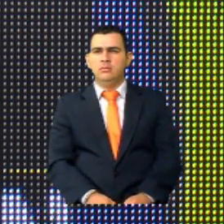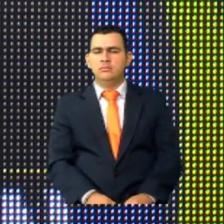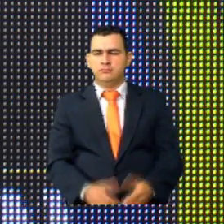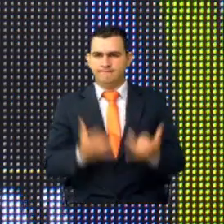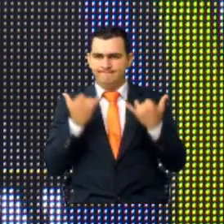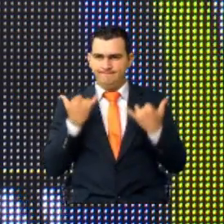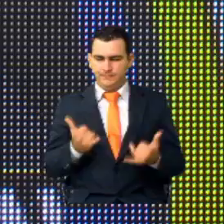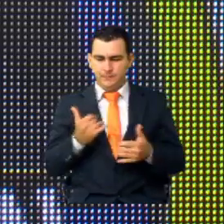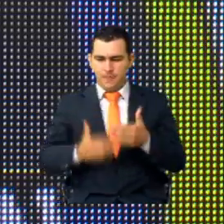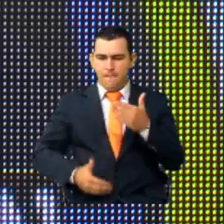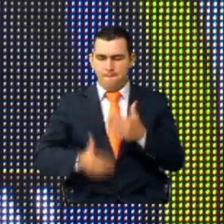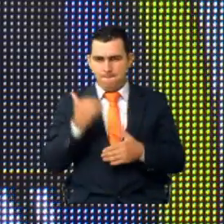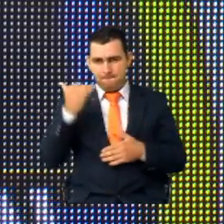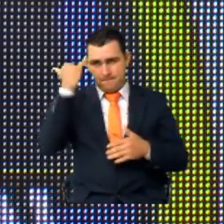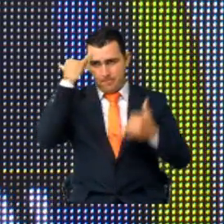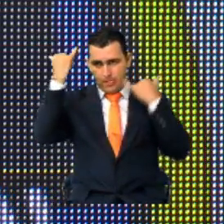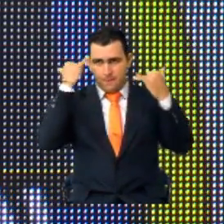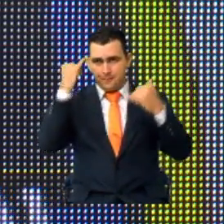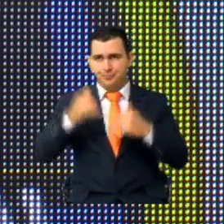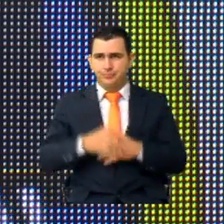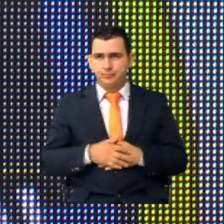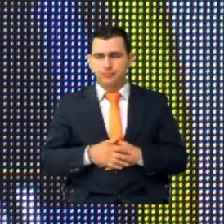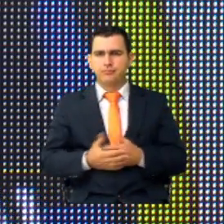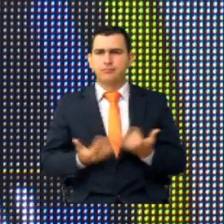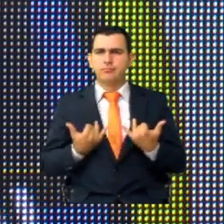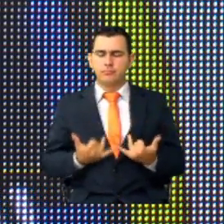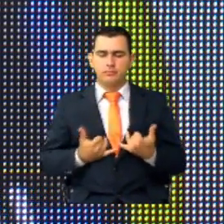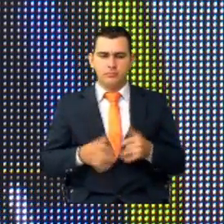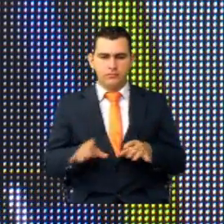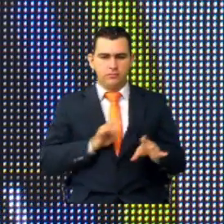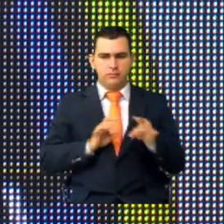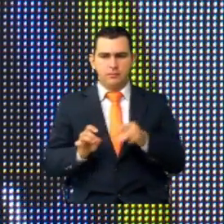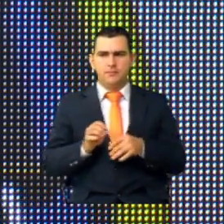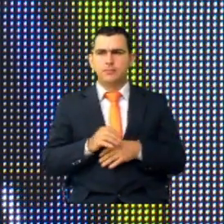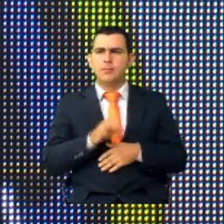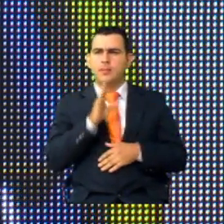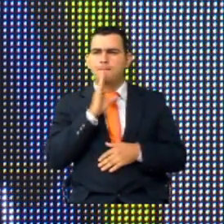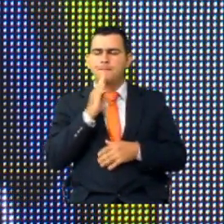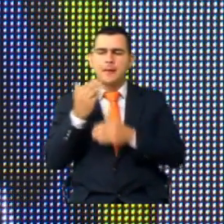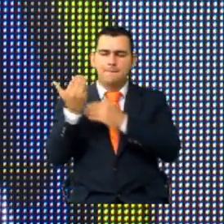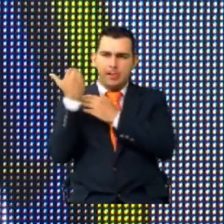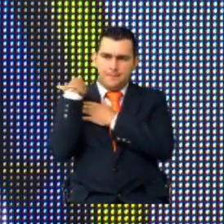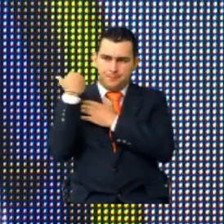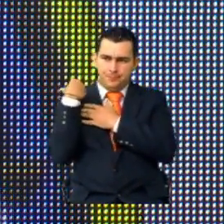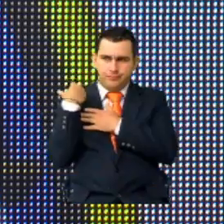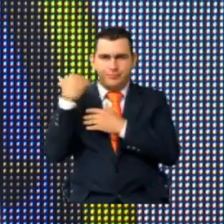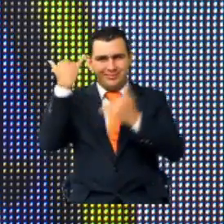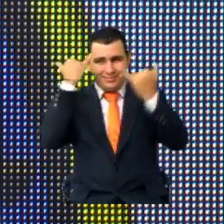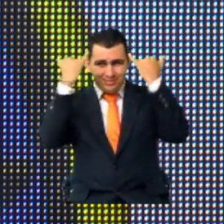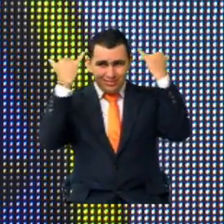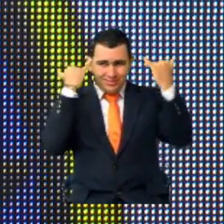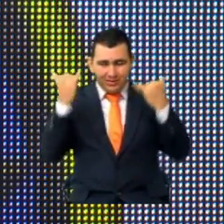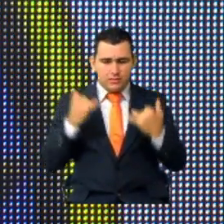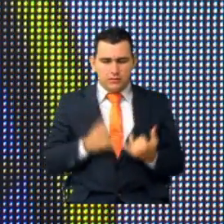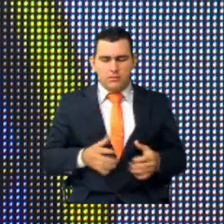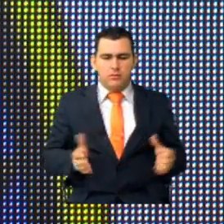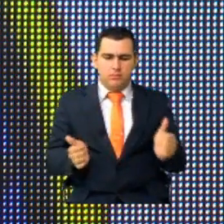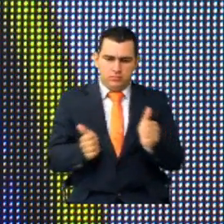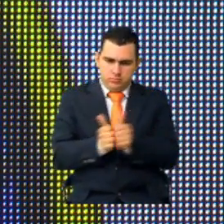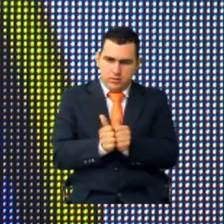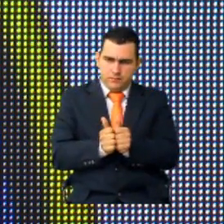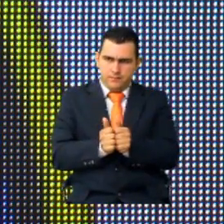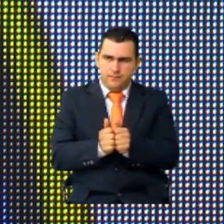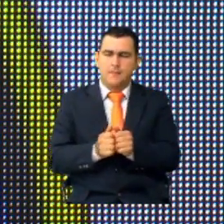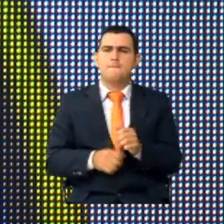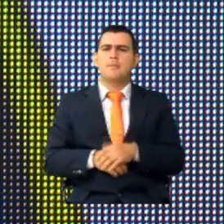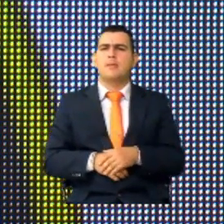Iniciamos así el debate de ideas. Escogeremos entonces al azar a los candidatos que serán los encargados de debatir las ideas con sus contrincantes.